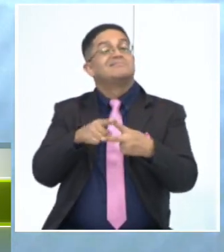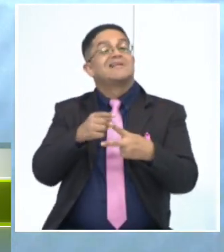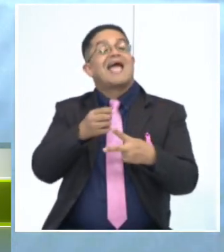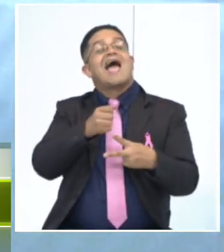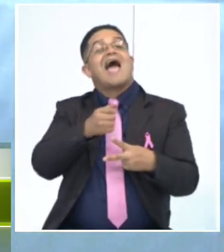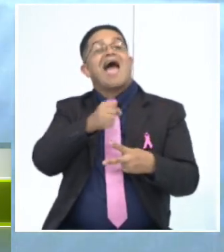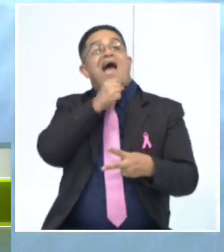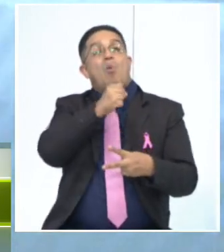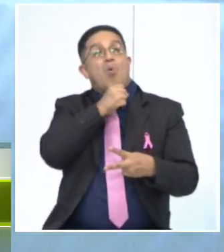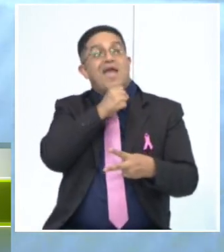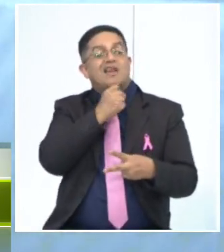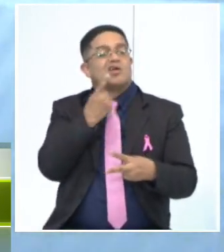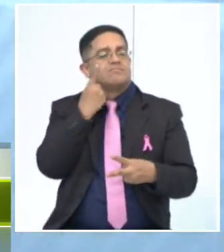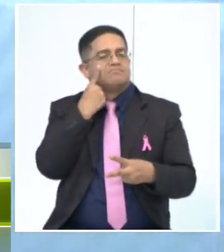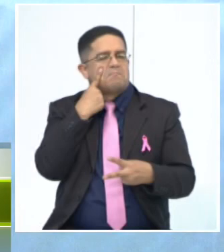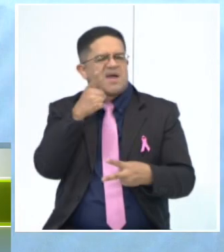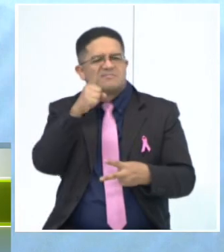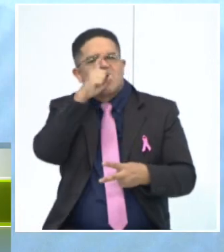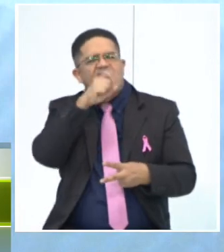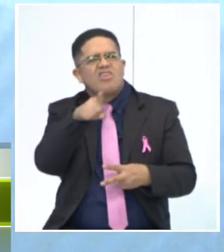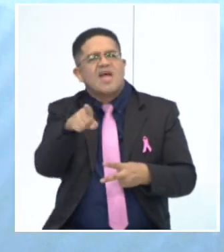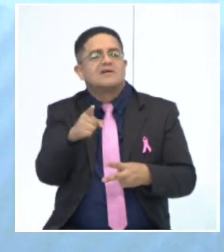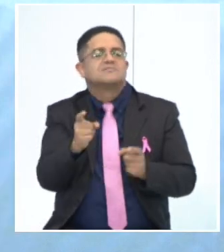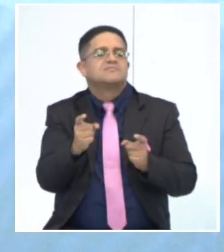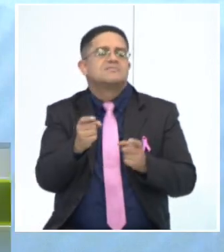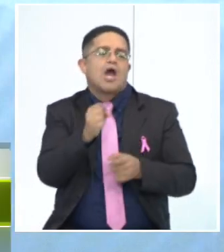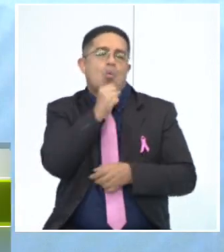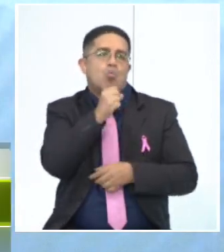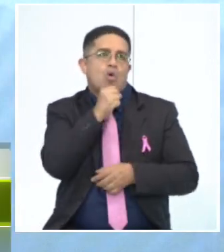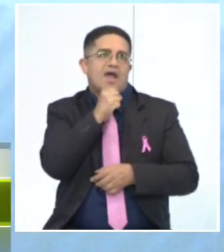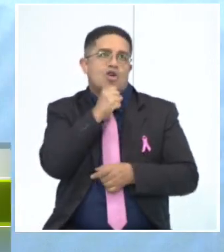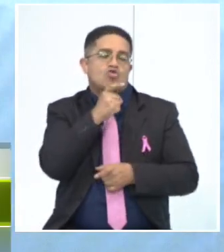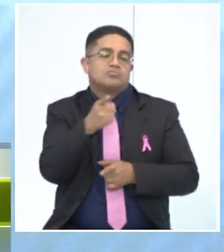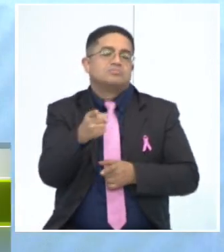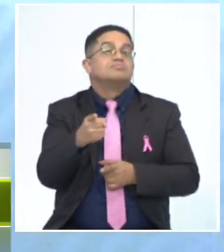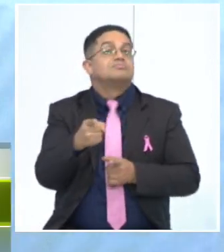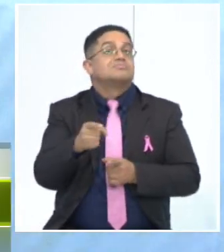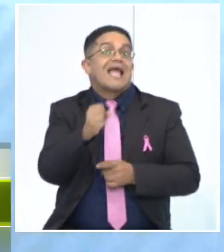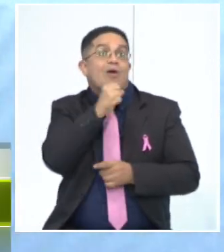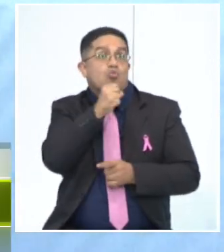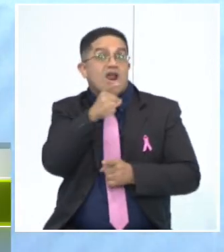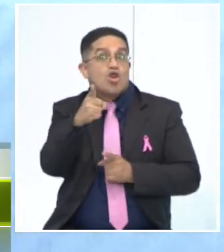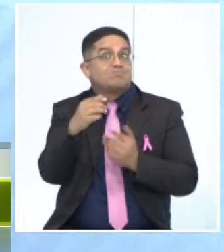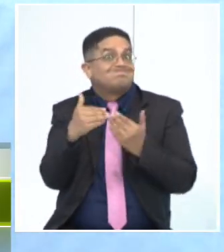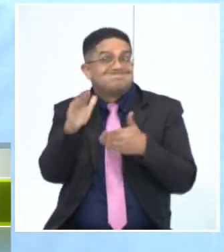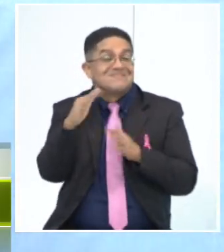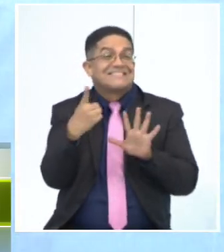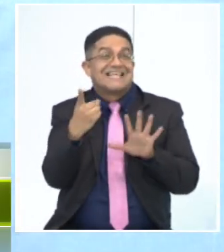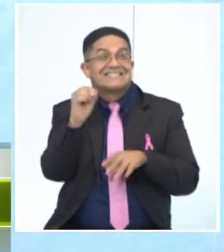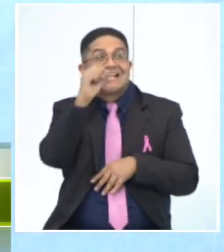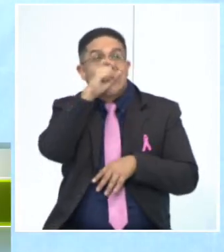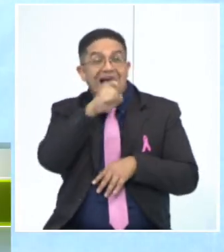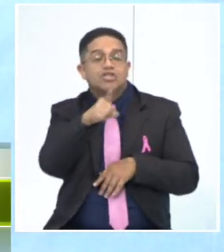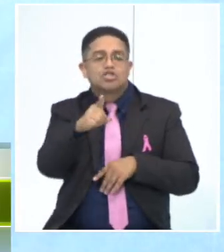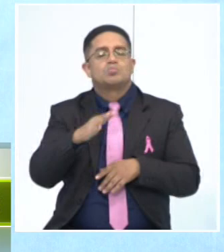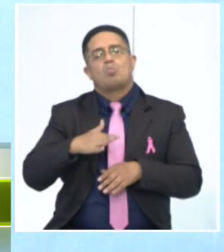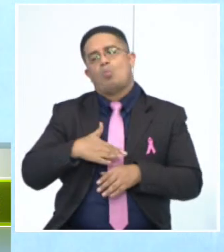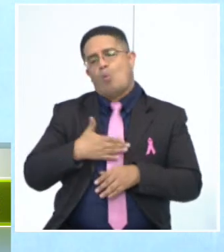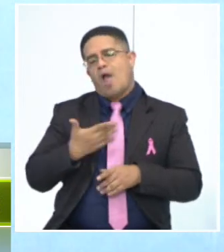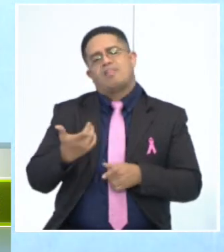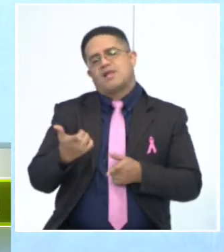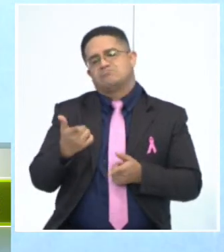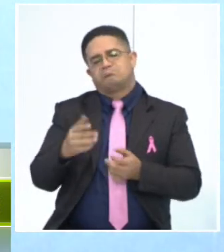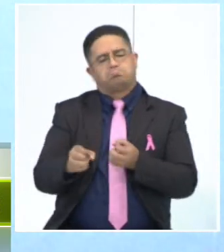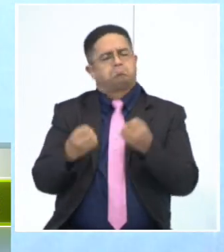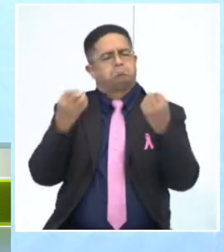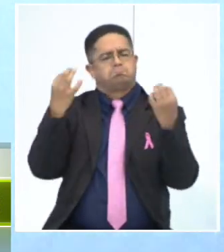ver la edad, porque si en la edad de los abuelos, cuando tuvieron cáncer, es mayor de los 60 años de edad, es muy probable que se trate de un cáncer esporádico y la posibilidad